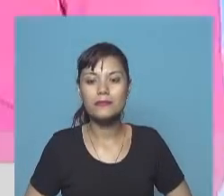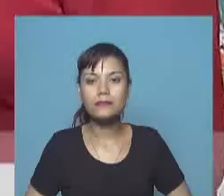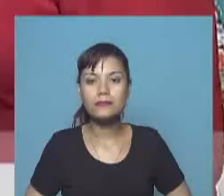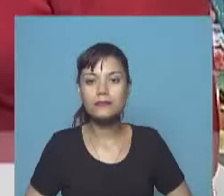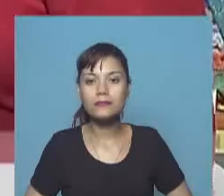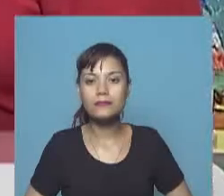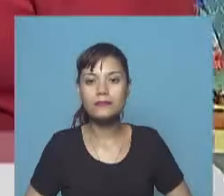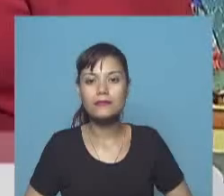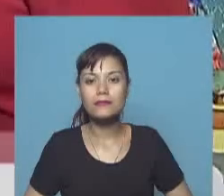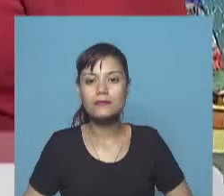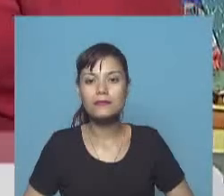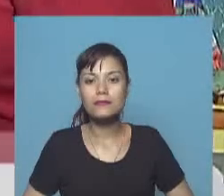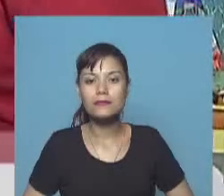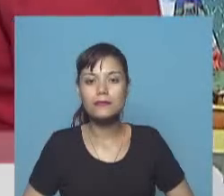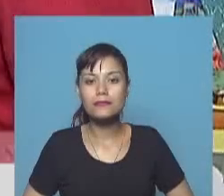mejor que